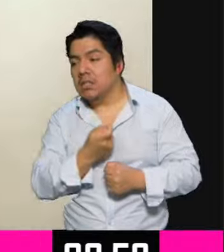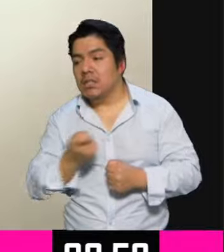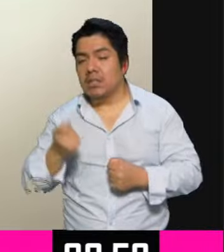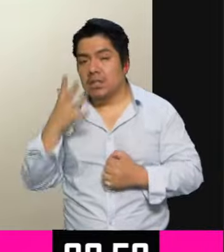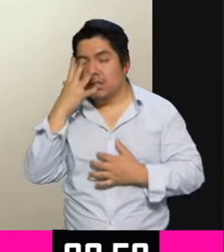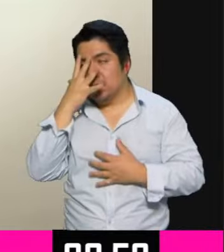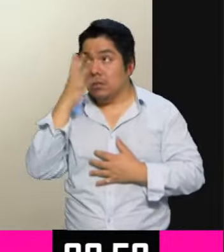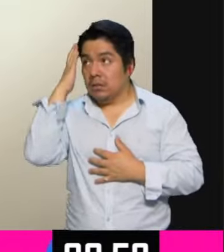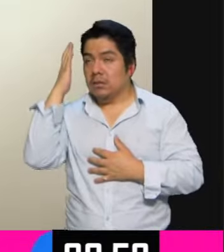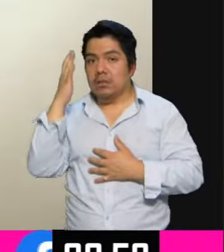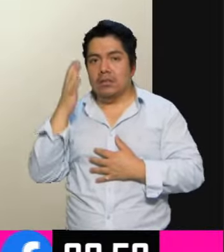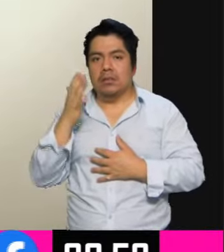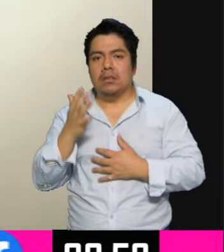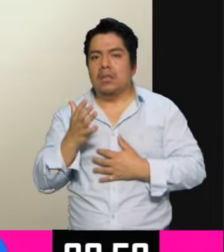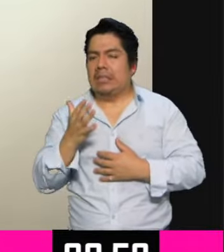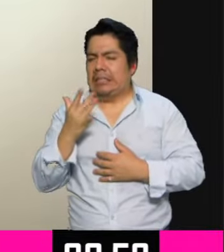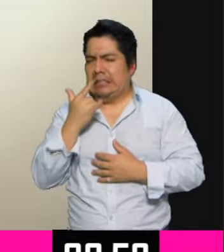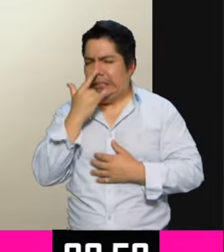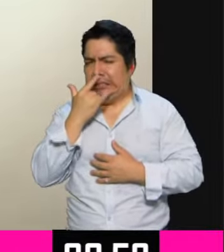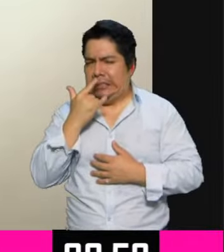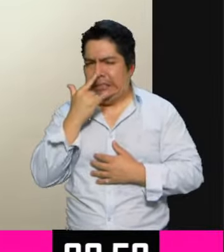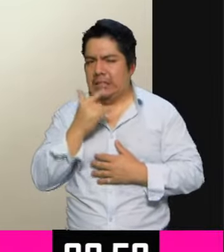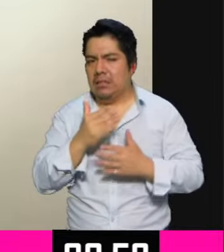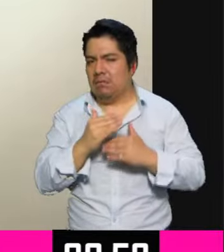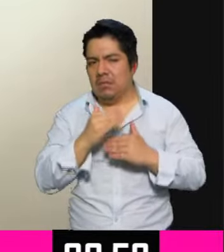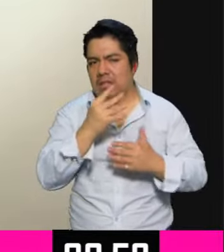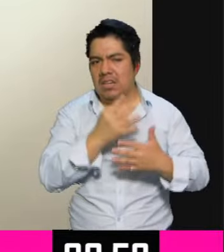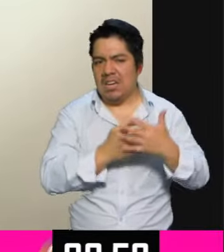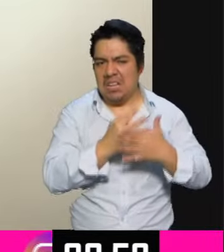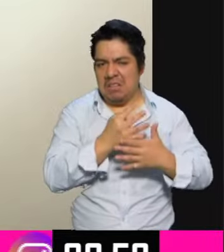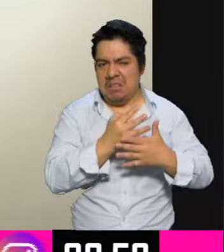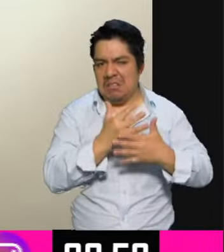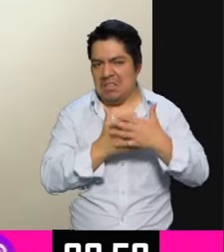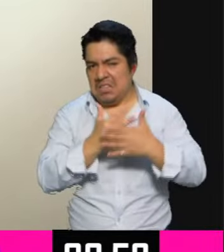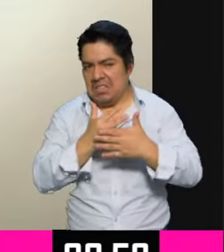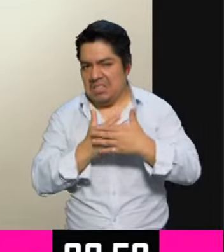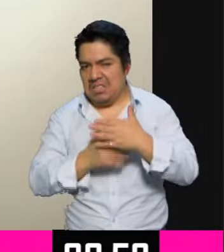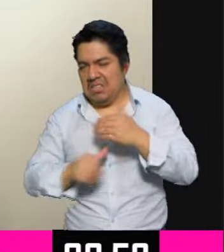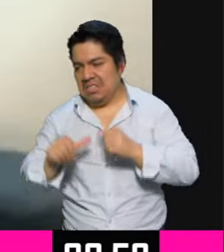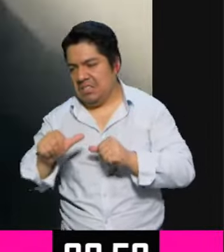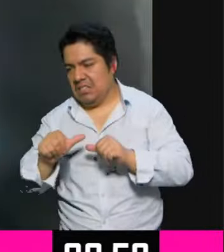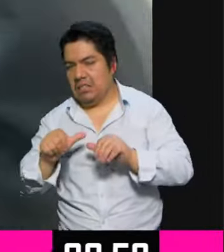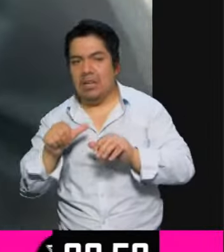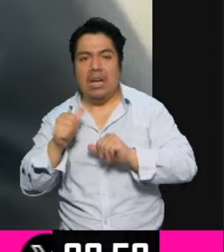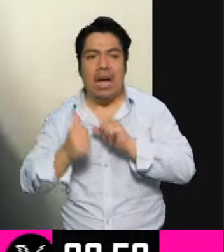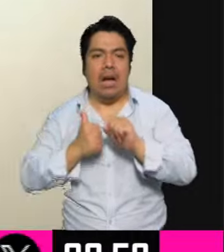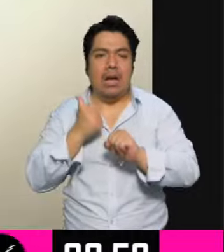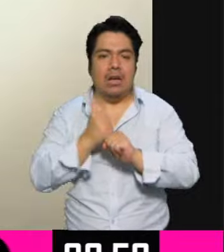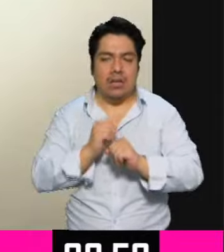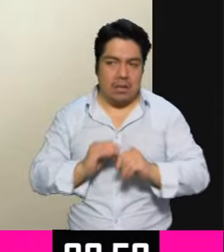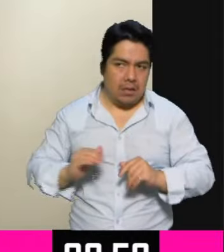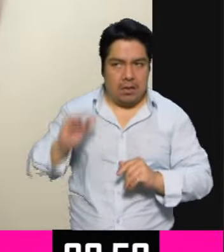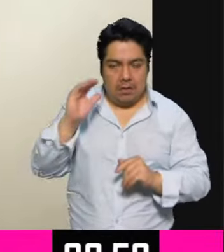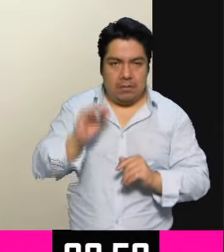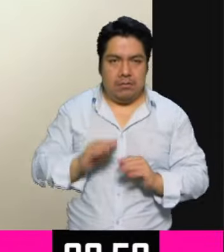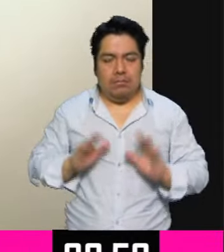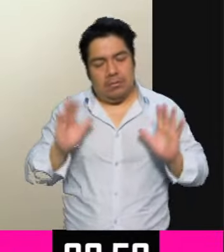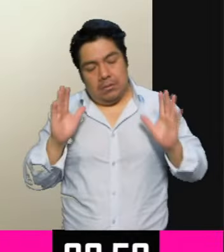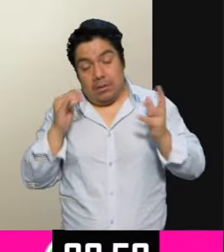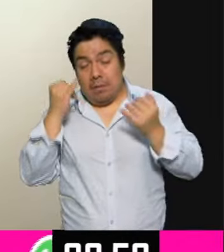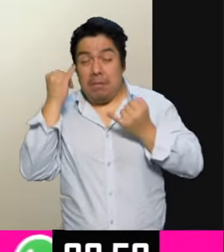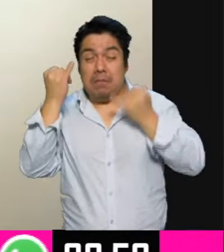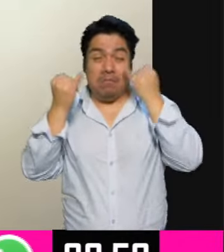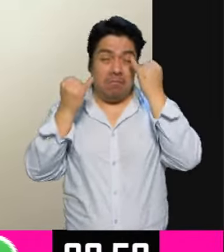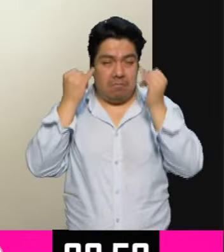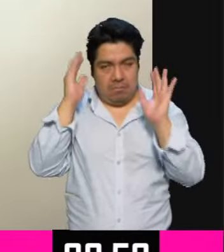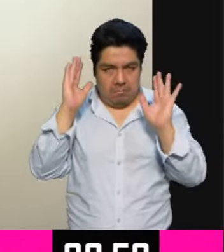rara empieza a diagnosticarse de los 14 15 18 para arriba pero bueno vamos entonces a imaginar que tenía